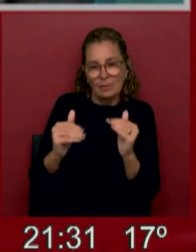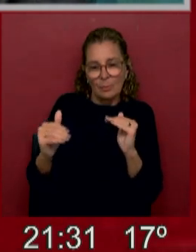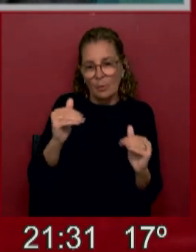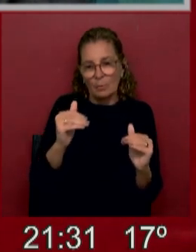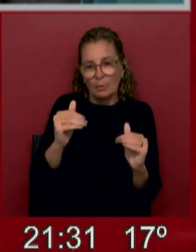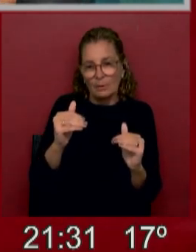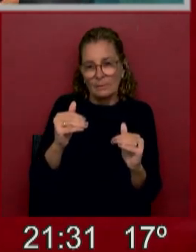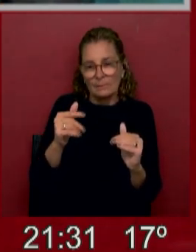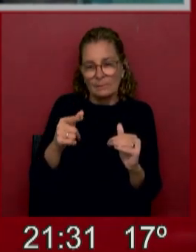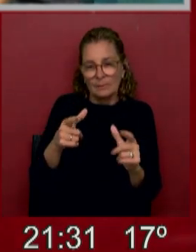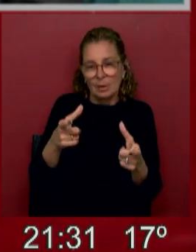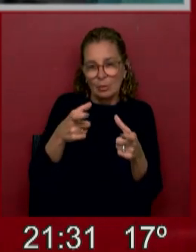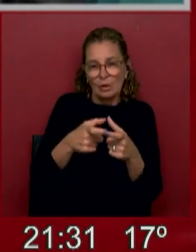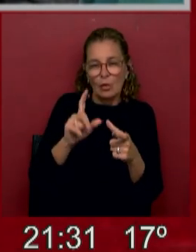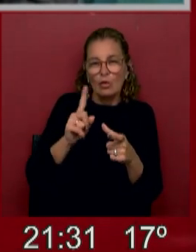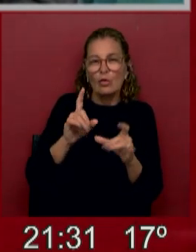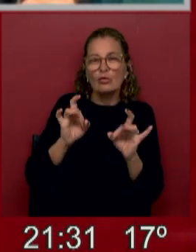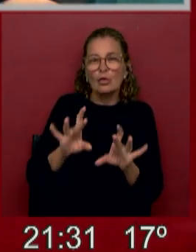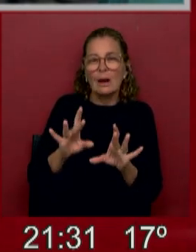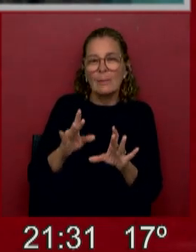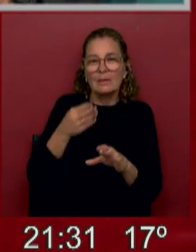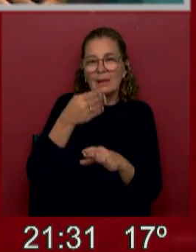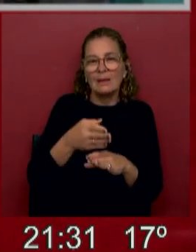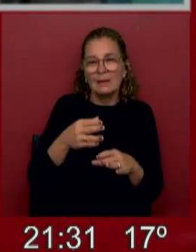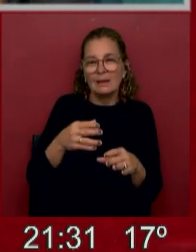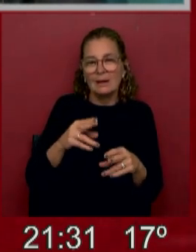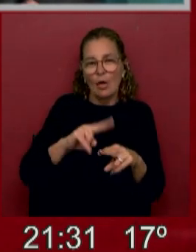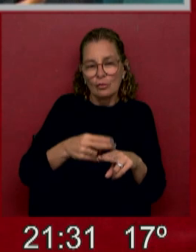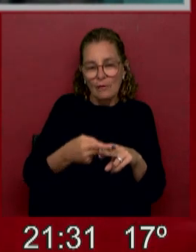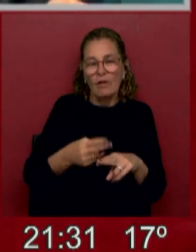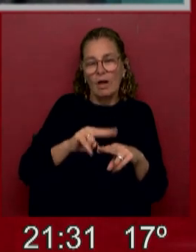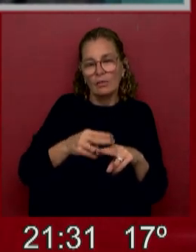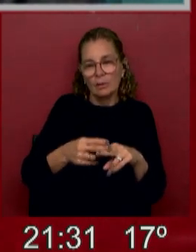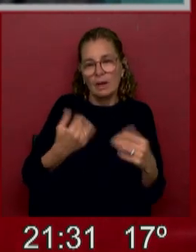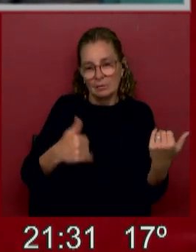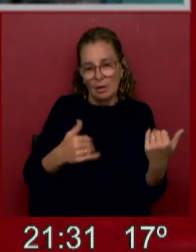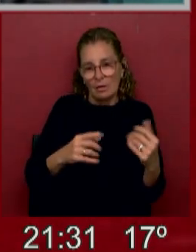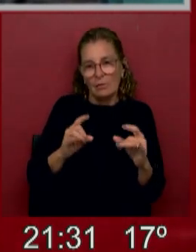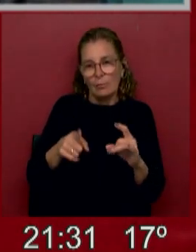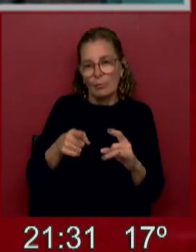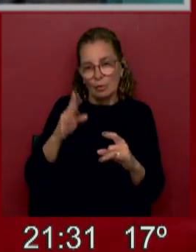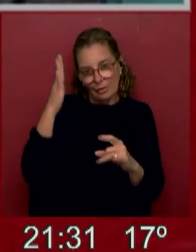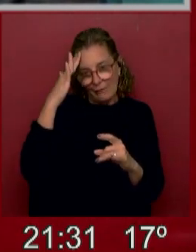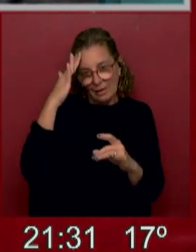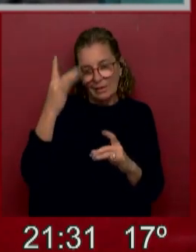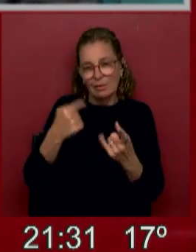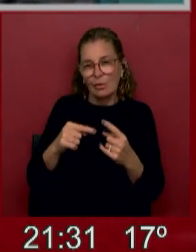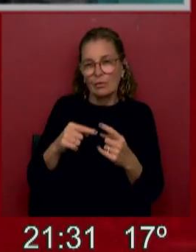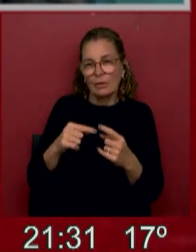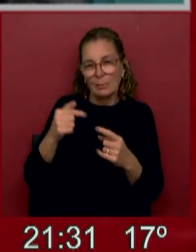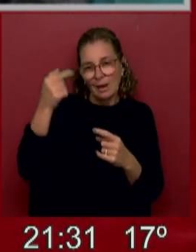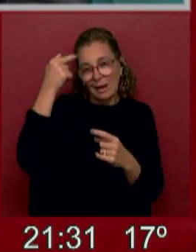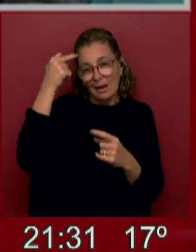tiene que llevar para hacer un disco, que no es solamente ir y grabar y tocar, como lo sabes. Entonces, mantener la